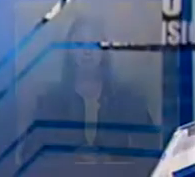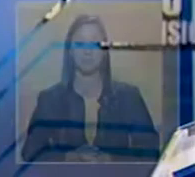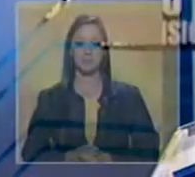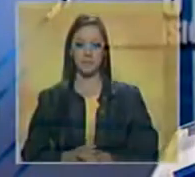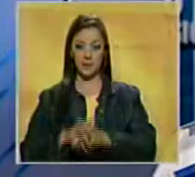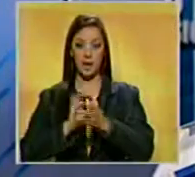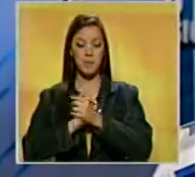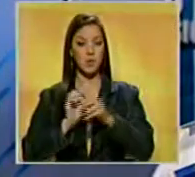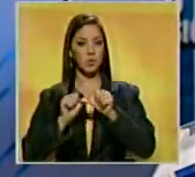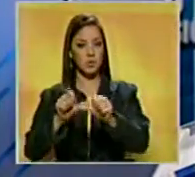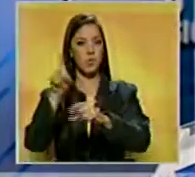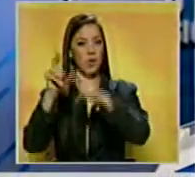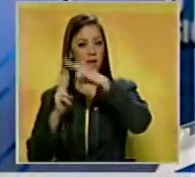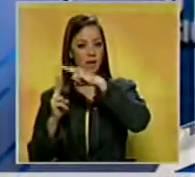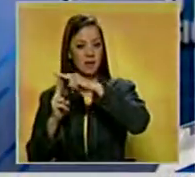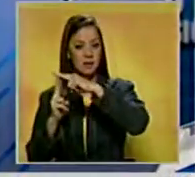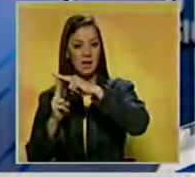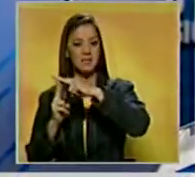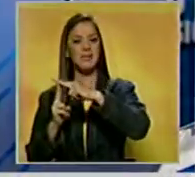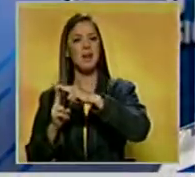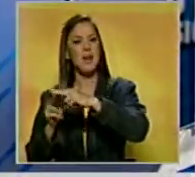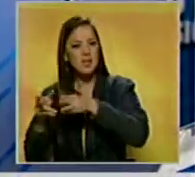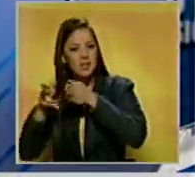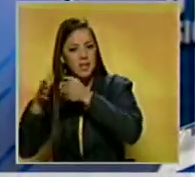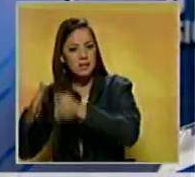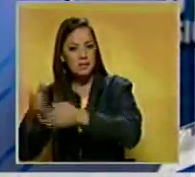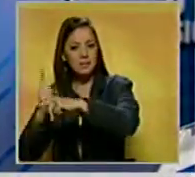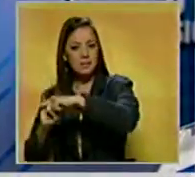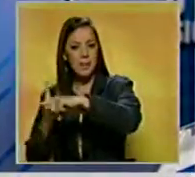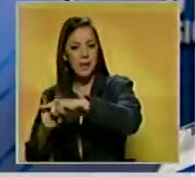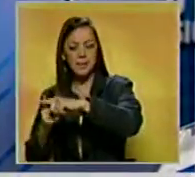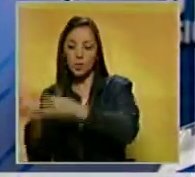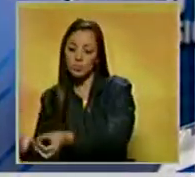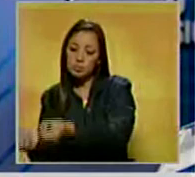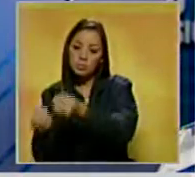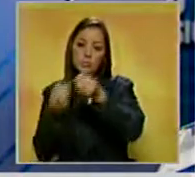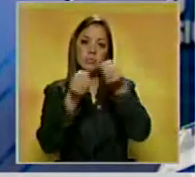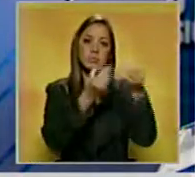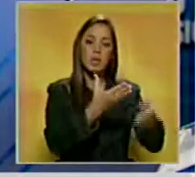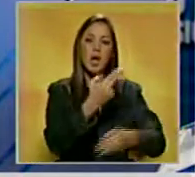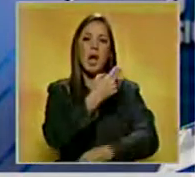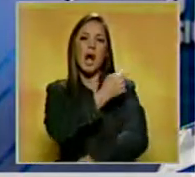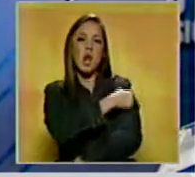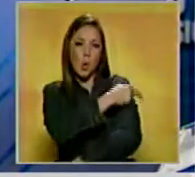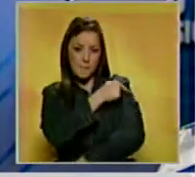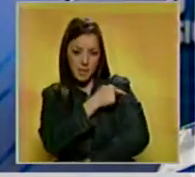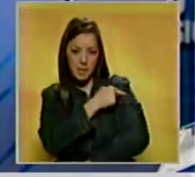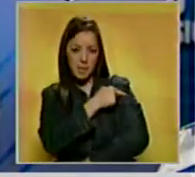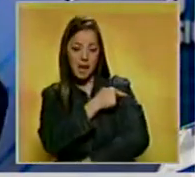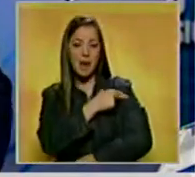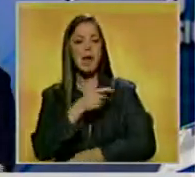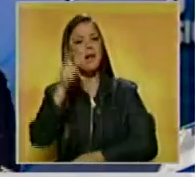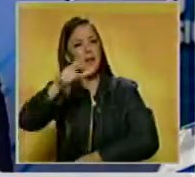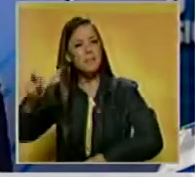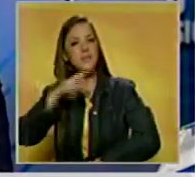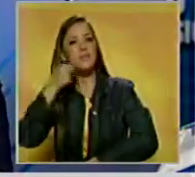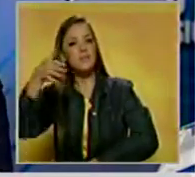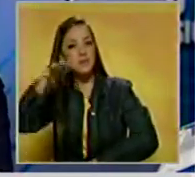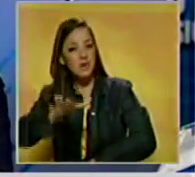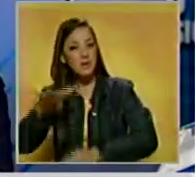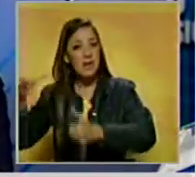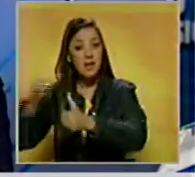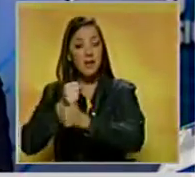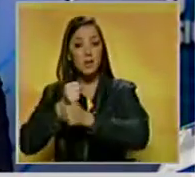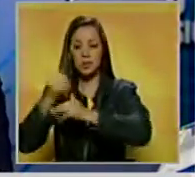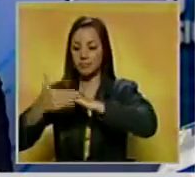Seguimos, amigos. En Táchira fueron trasladados desde el cementerio municipal a la morgue del Hospital Central los 12 cuerpos localizados en fosas comunes en la